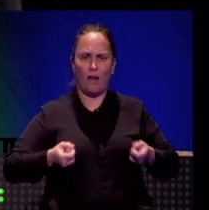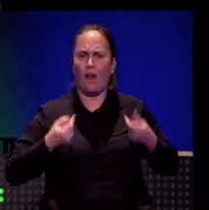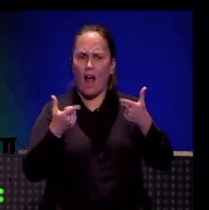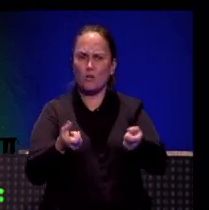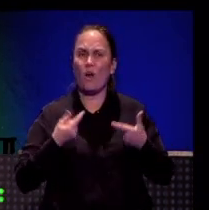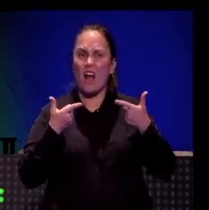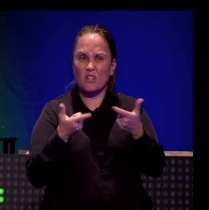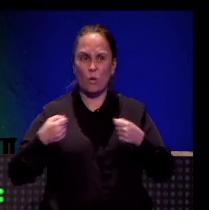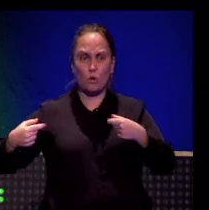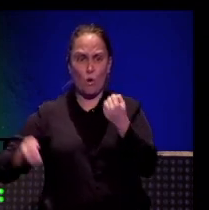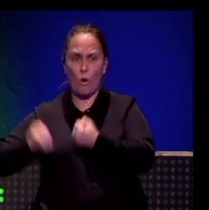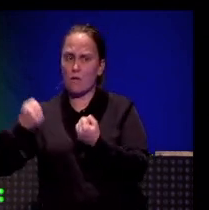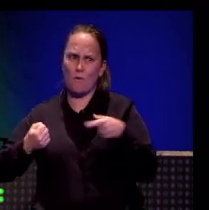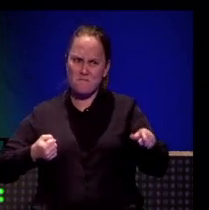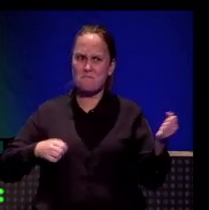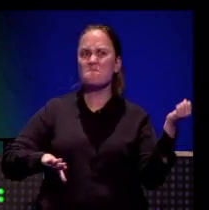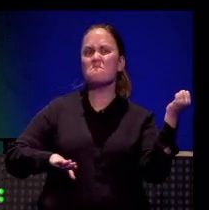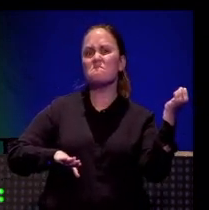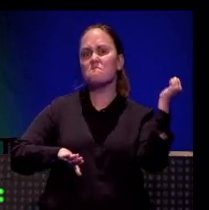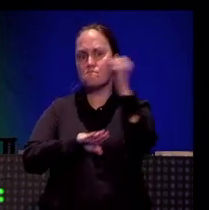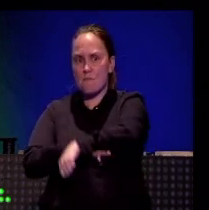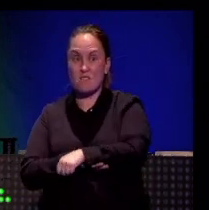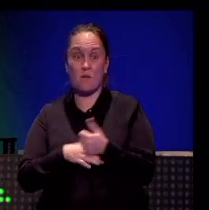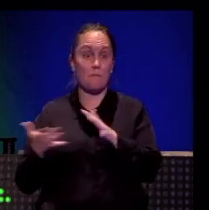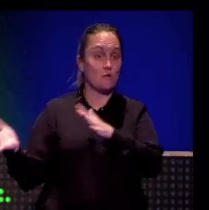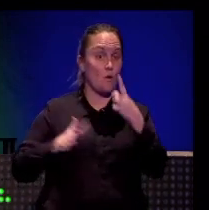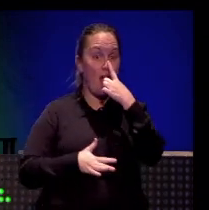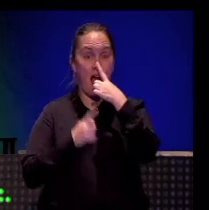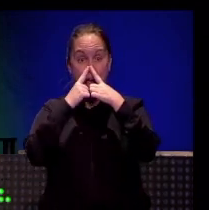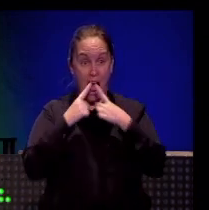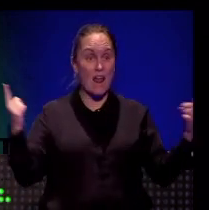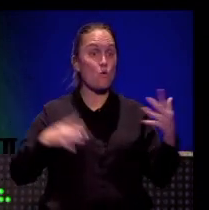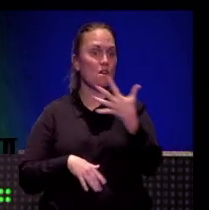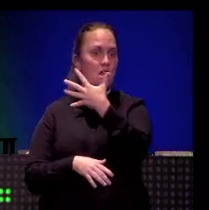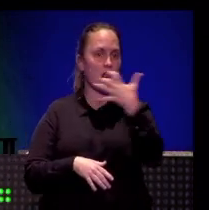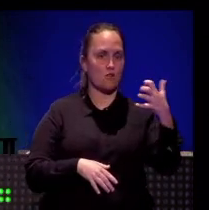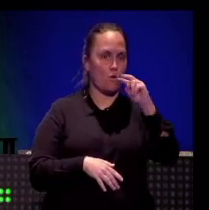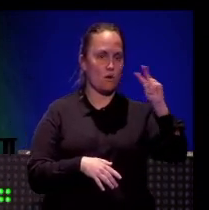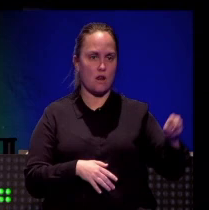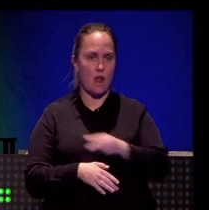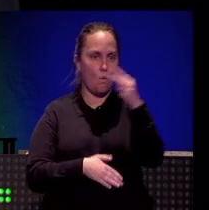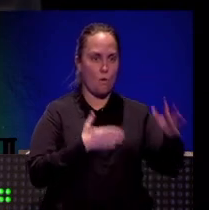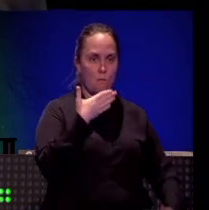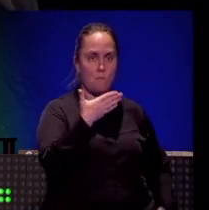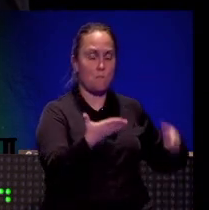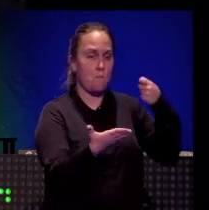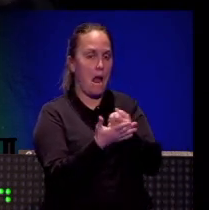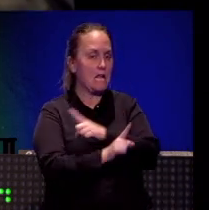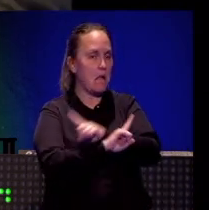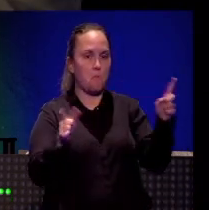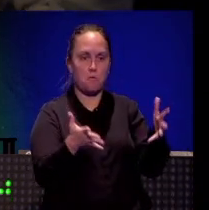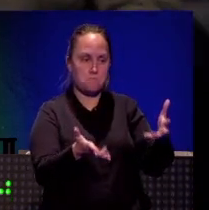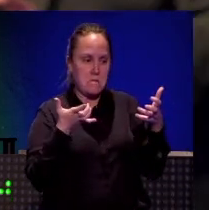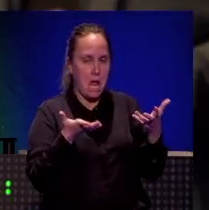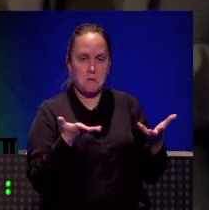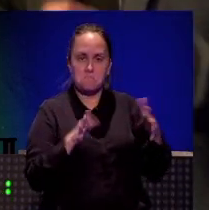500 euros al año para tener todos los podcast sí porque tiene tampoco lo rentabilizan simplemente porque